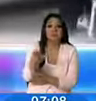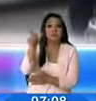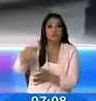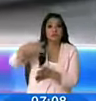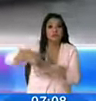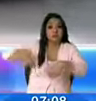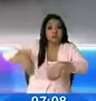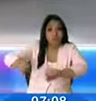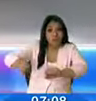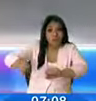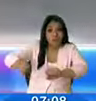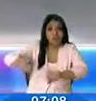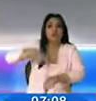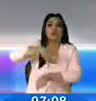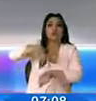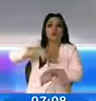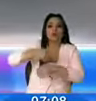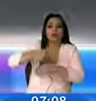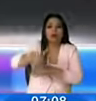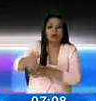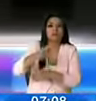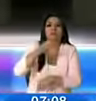de dos hombres en una motocicleta.